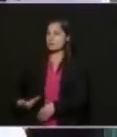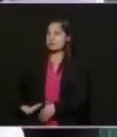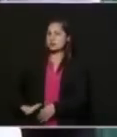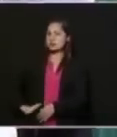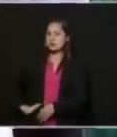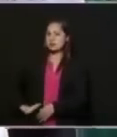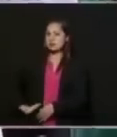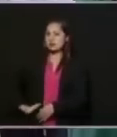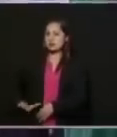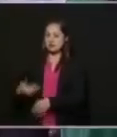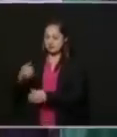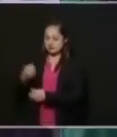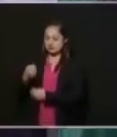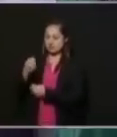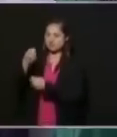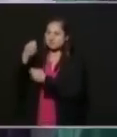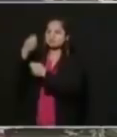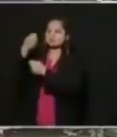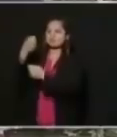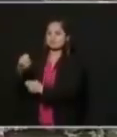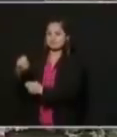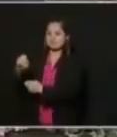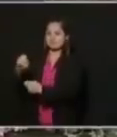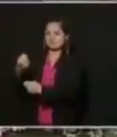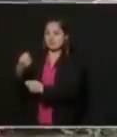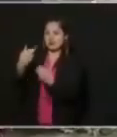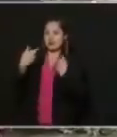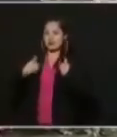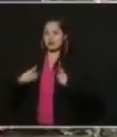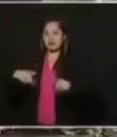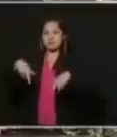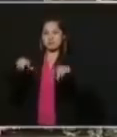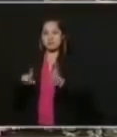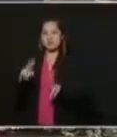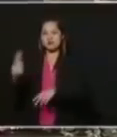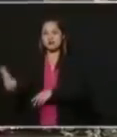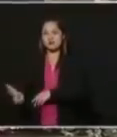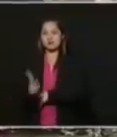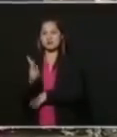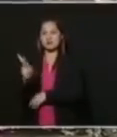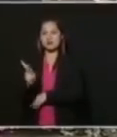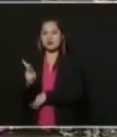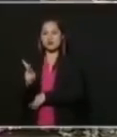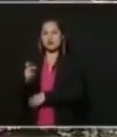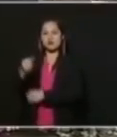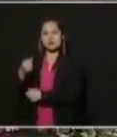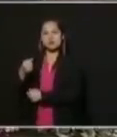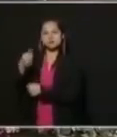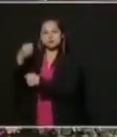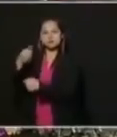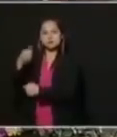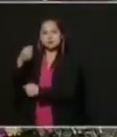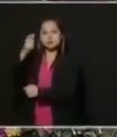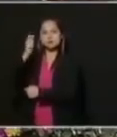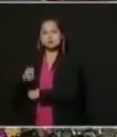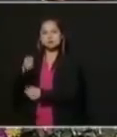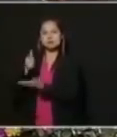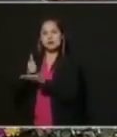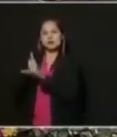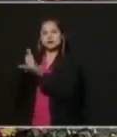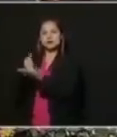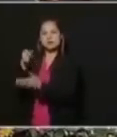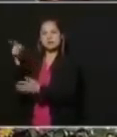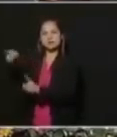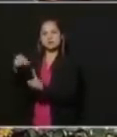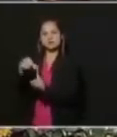de nuestras manos y a nombre de nuestro pueblo este símbolo que lo guiará. Y